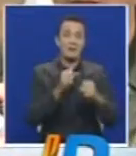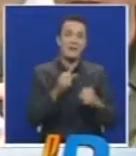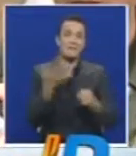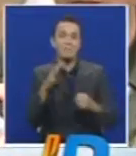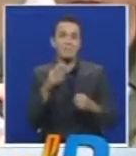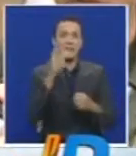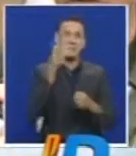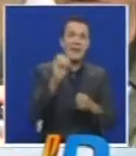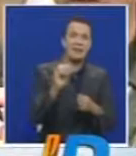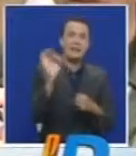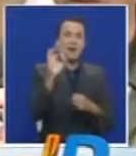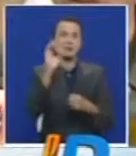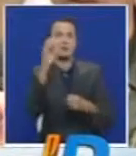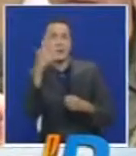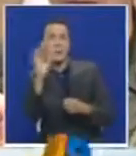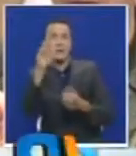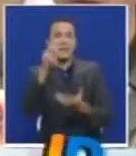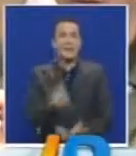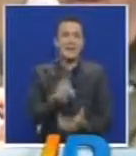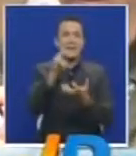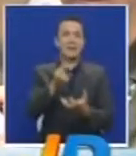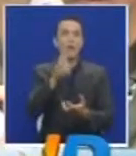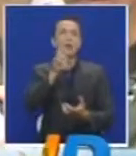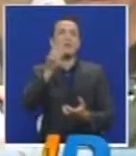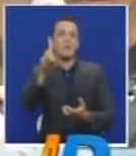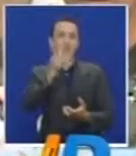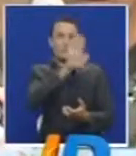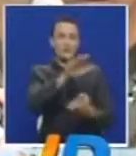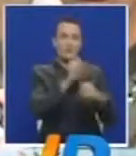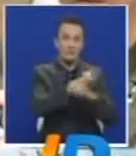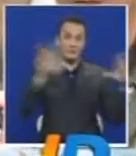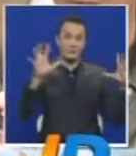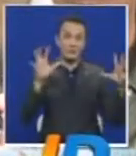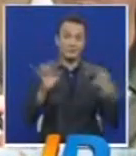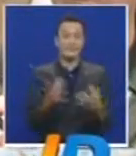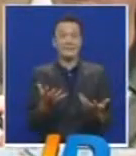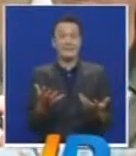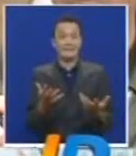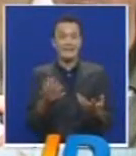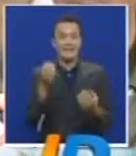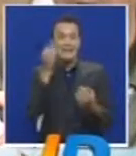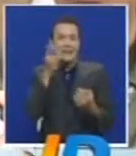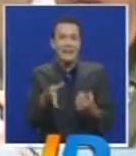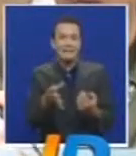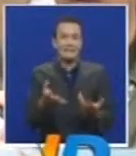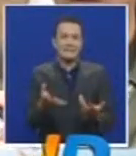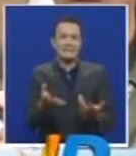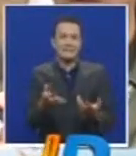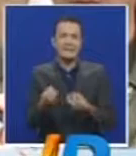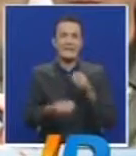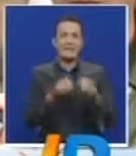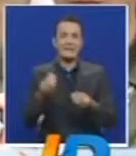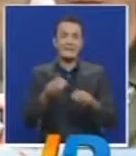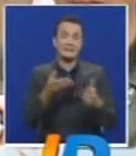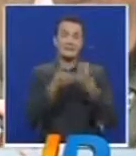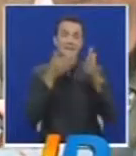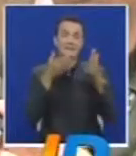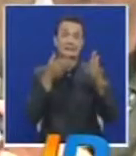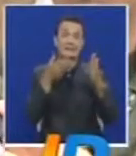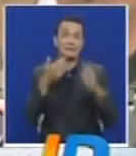y 50 kilos de explosivo R1, por la forma en cómo desarrollaron esta acción, creemos